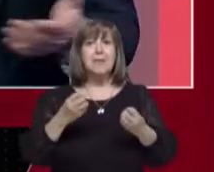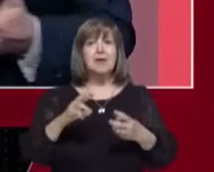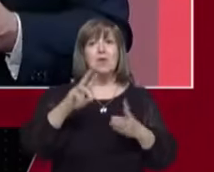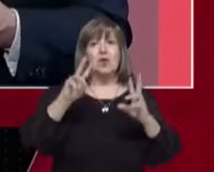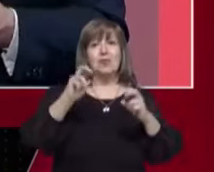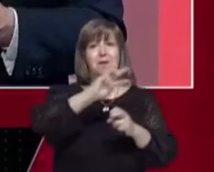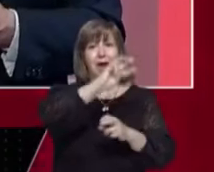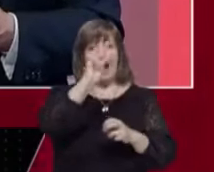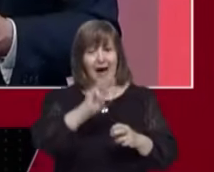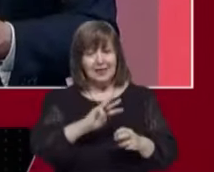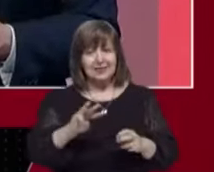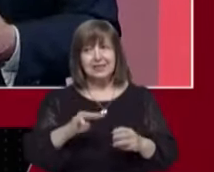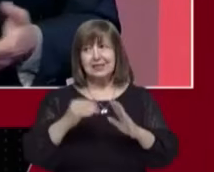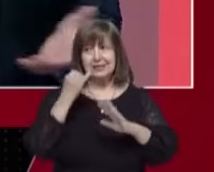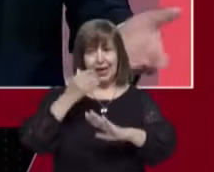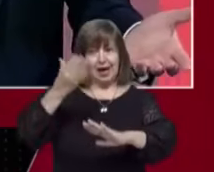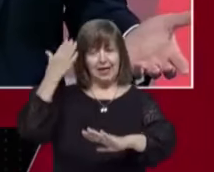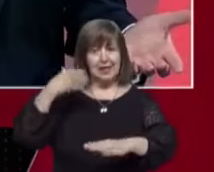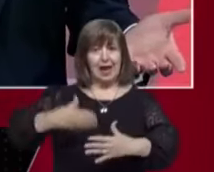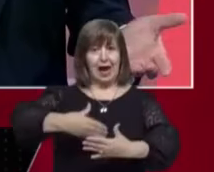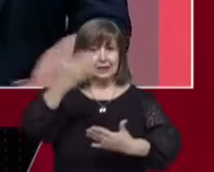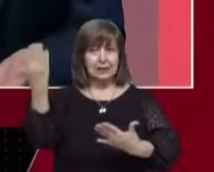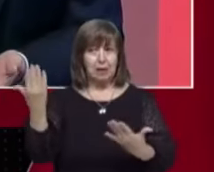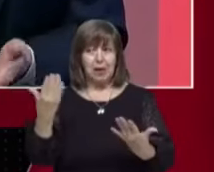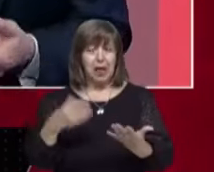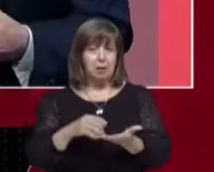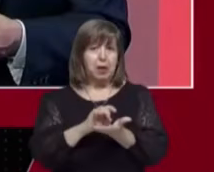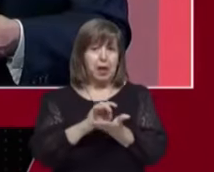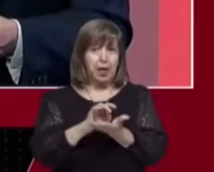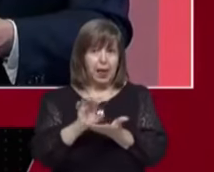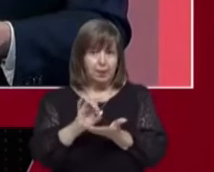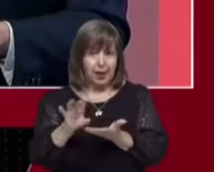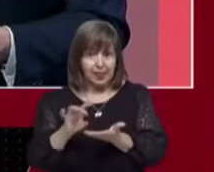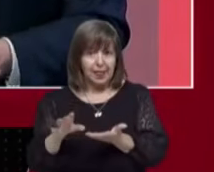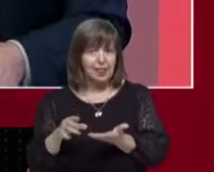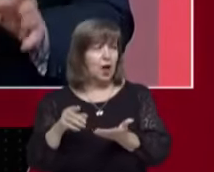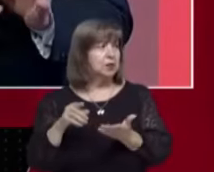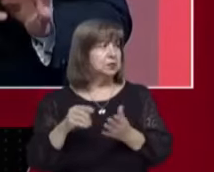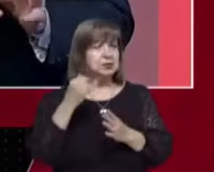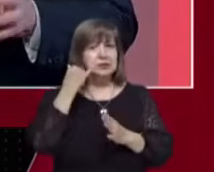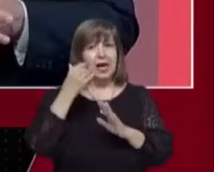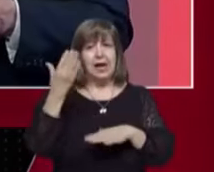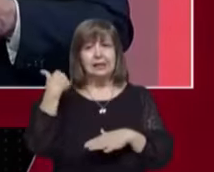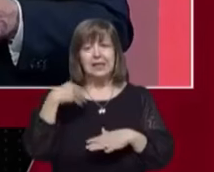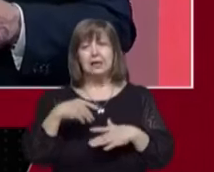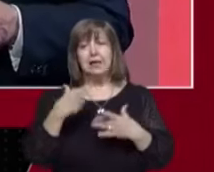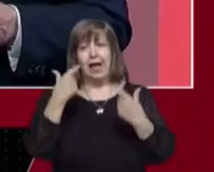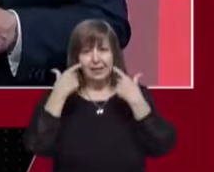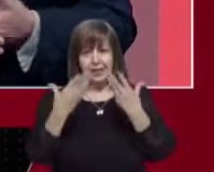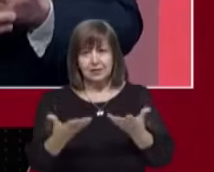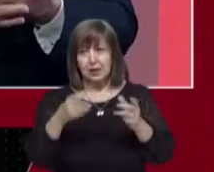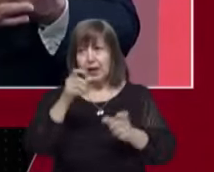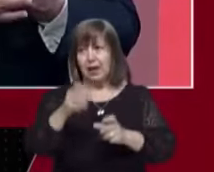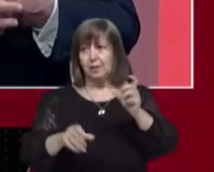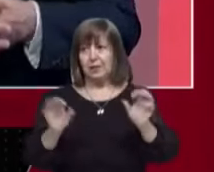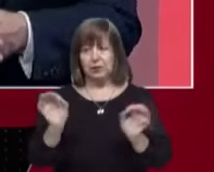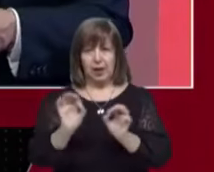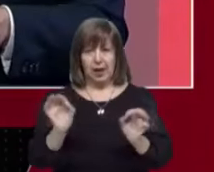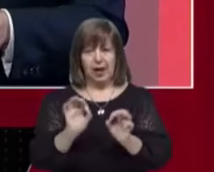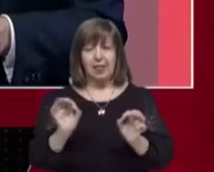ayer, recuerden, con asambleas que no estaban atendiendo a la gente, hoy también. Entonces, hay un asunto allí de